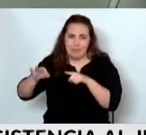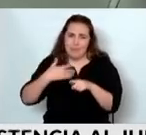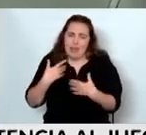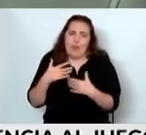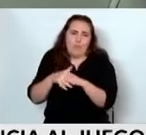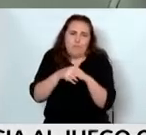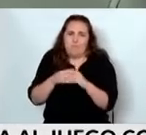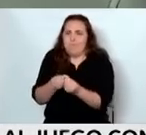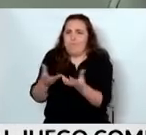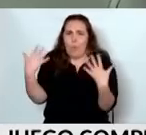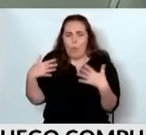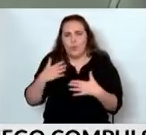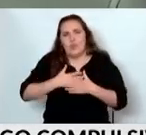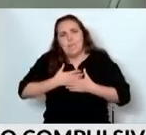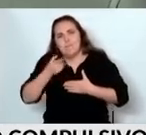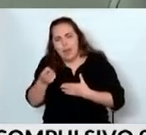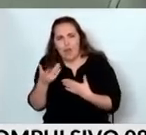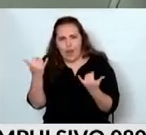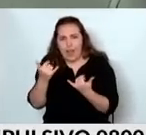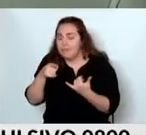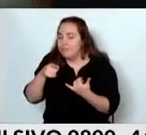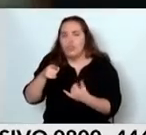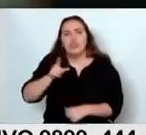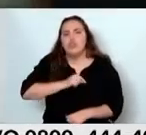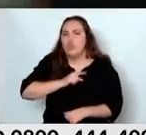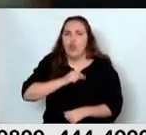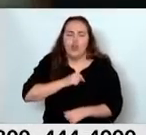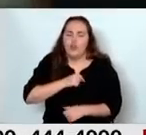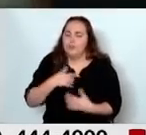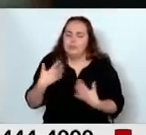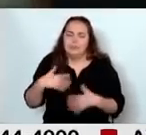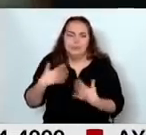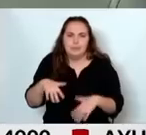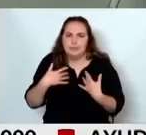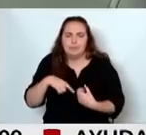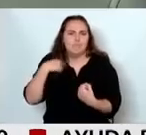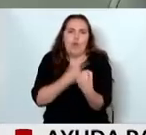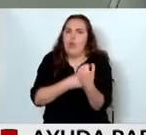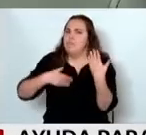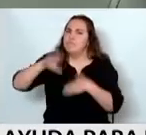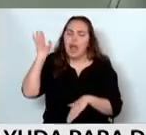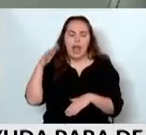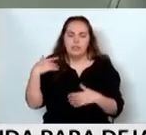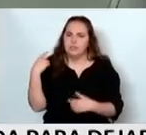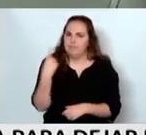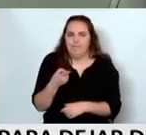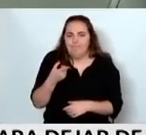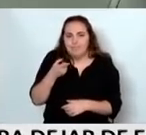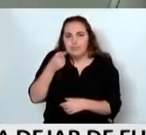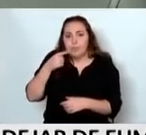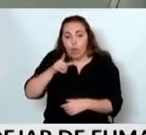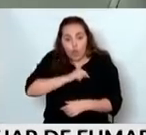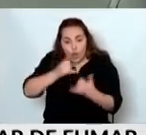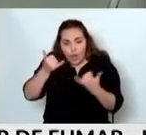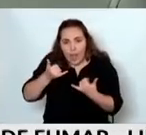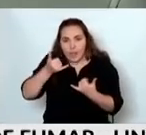amaban y que él los amaba. Pero su dolor fue mucho más grande que eso. O sea, el dolor es tan grande que no les permite ver sus proyectos,